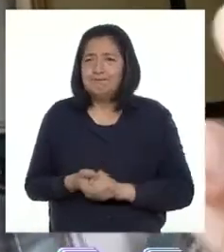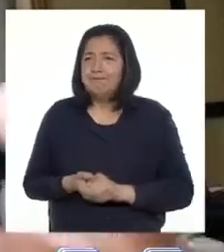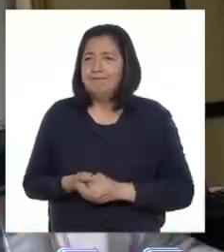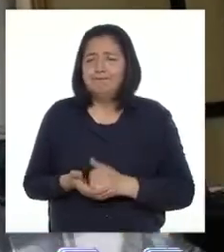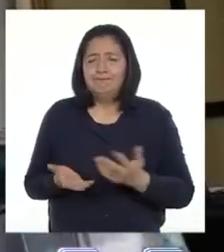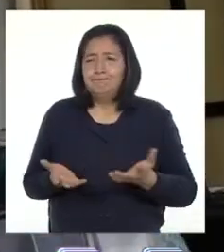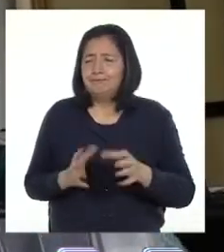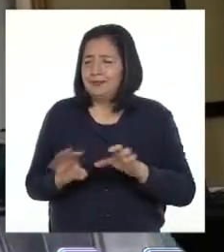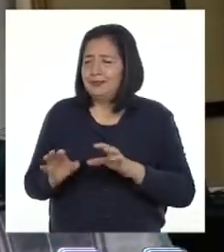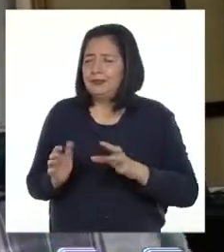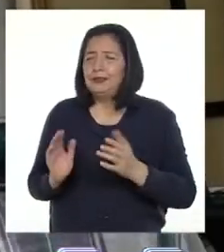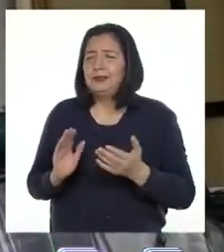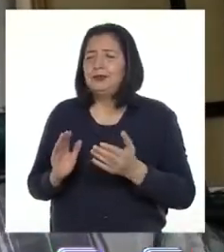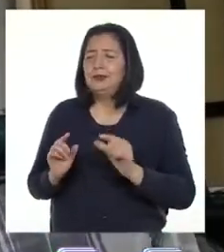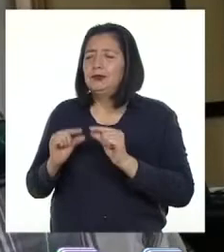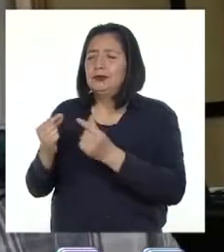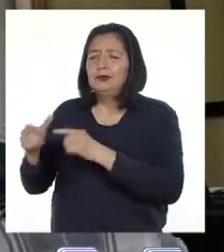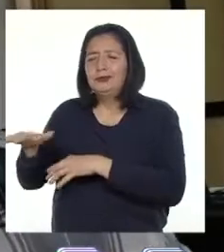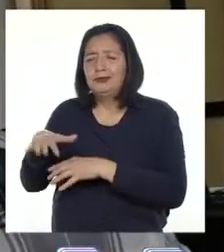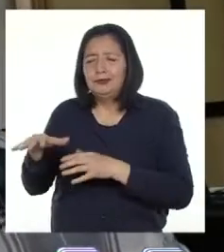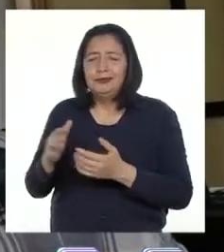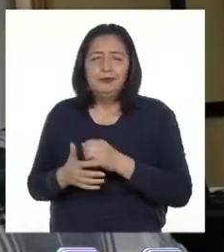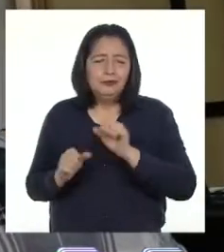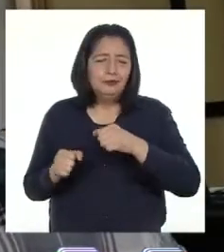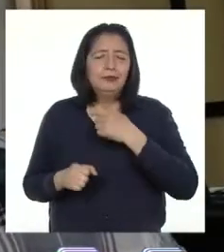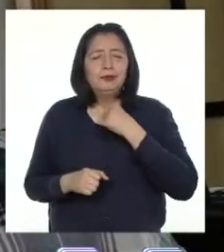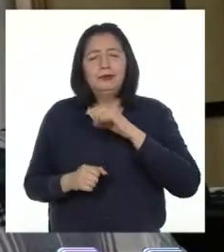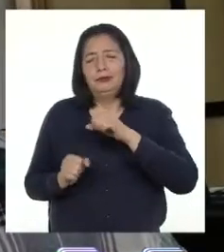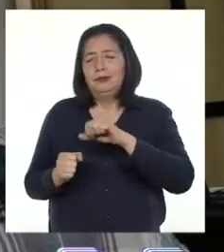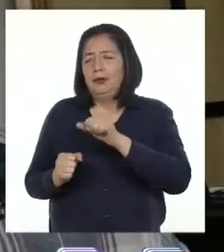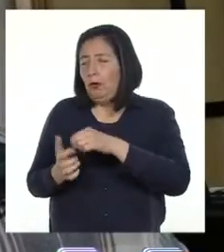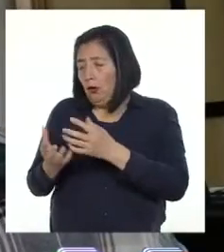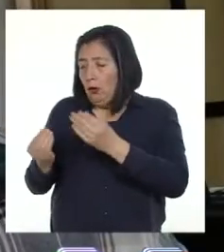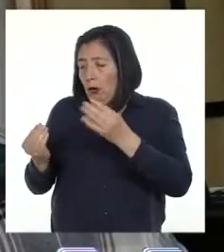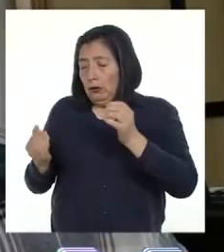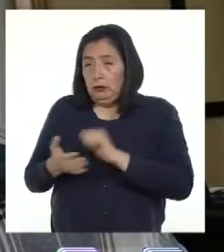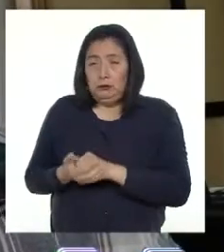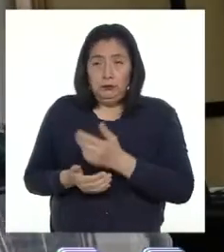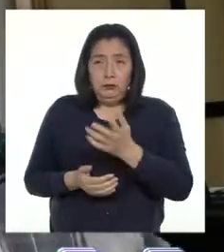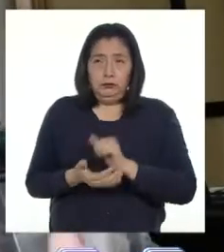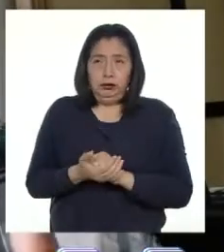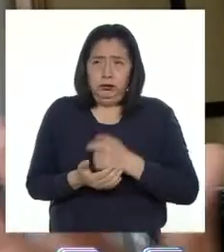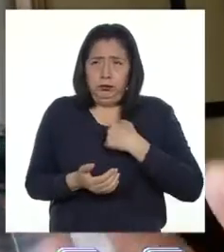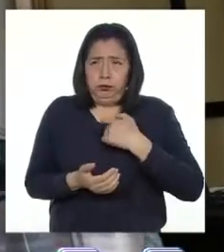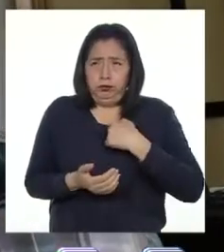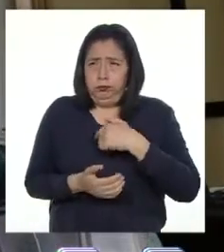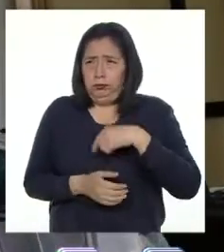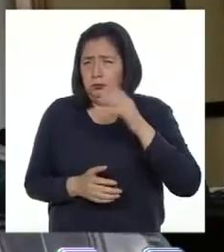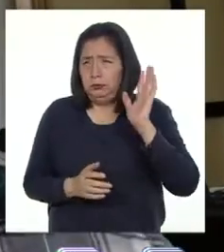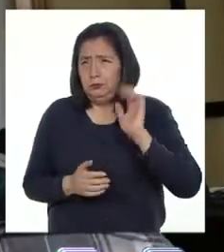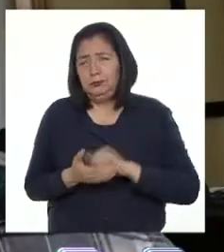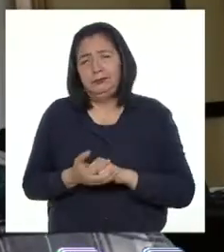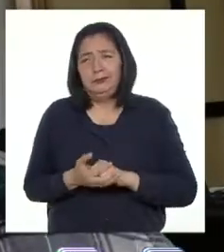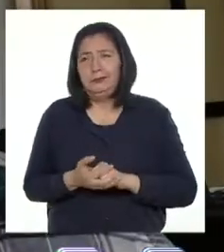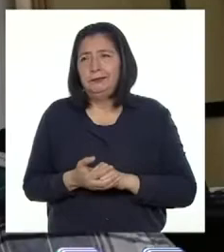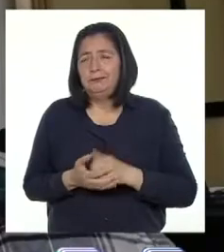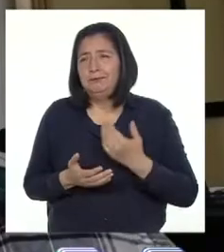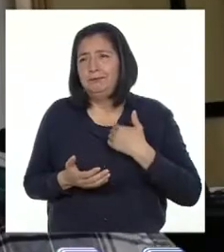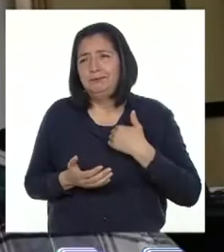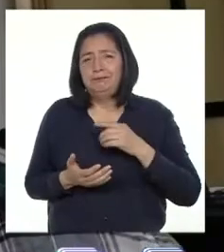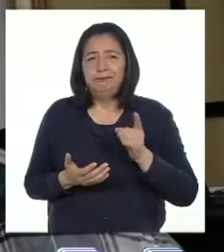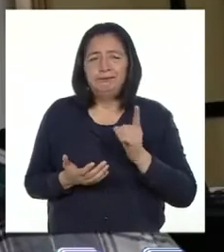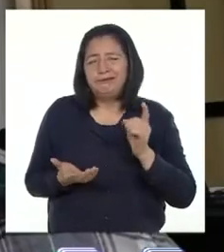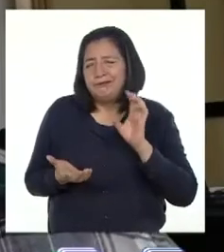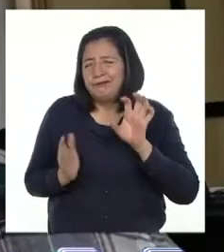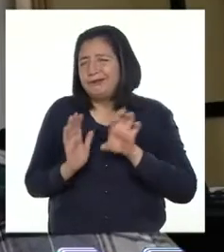esto de hacerlo en comunidad, en conjunto, me ha gustado mucho, ¿no? Yo tenía una gran función, por ejemplo, yo no soy